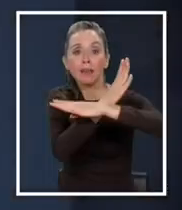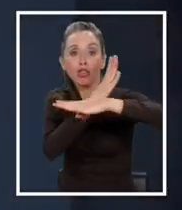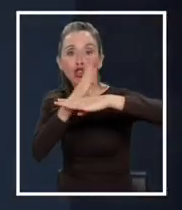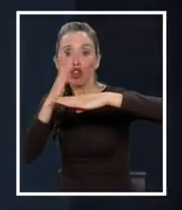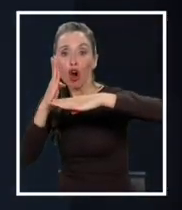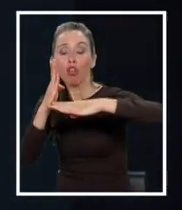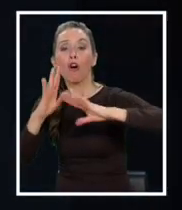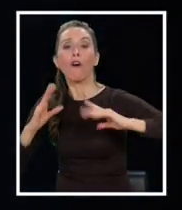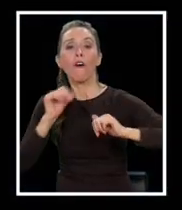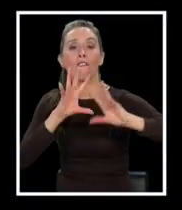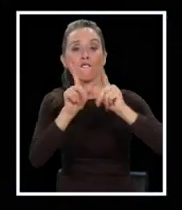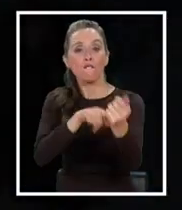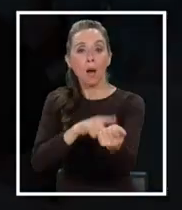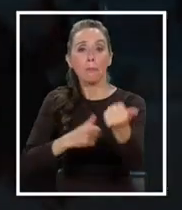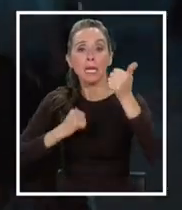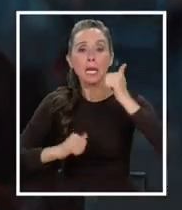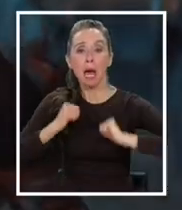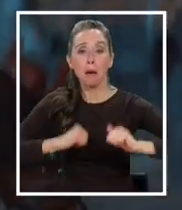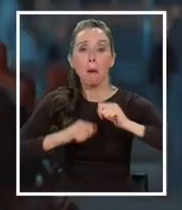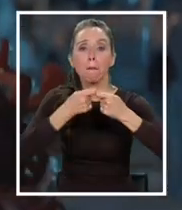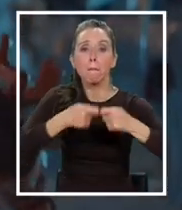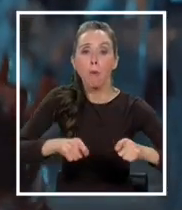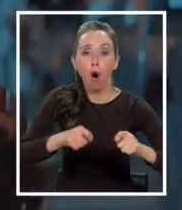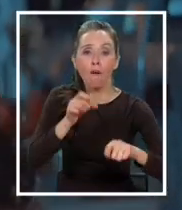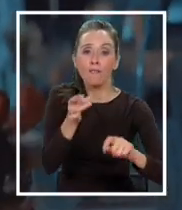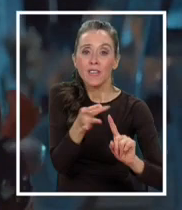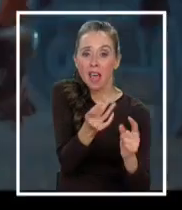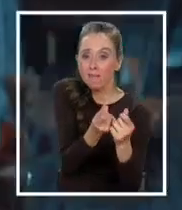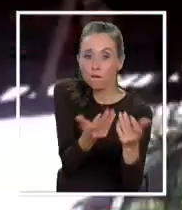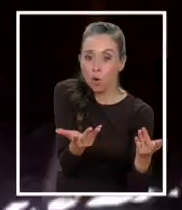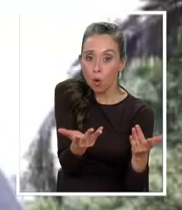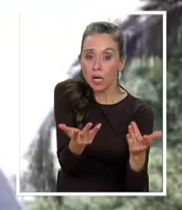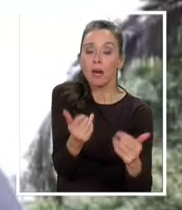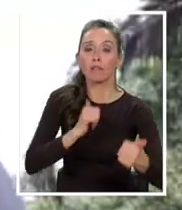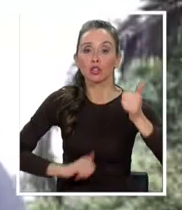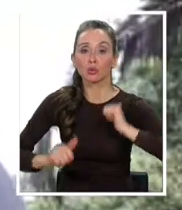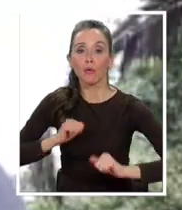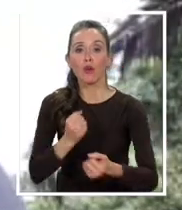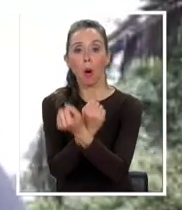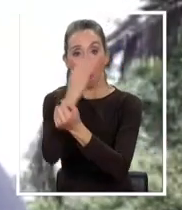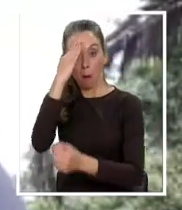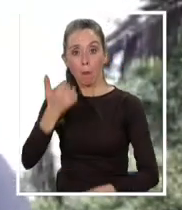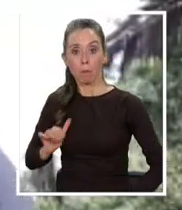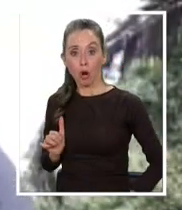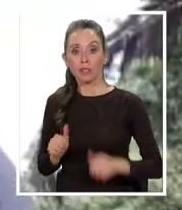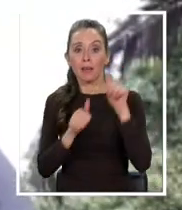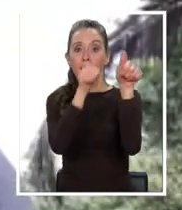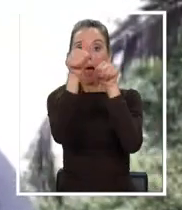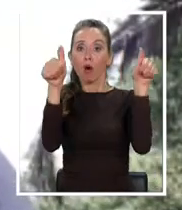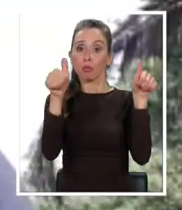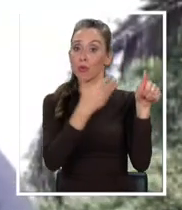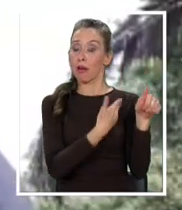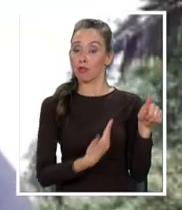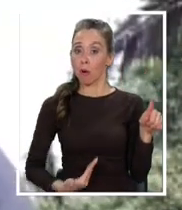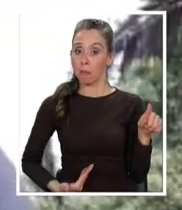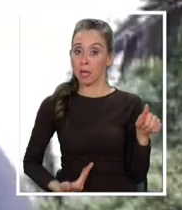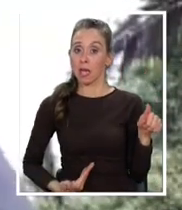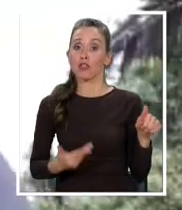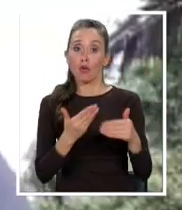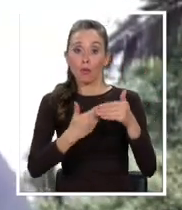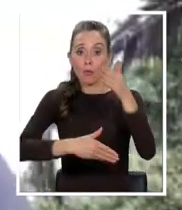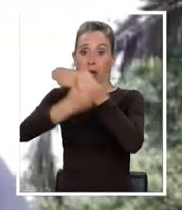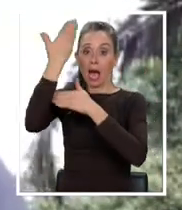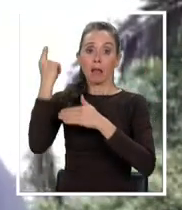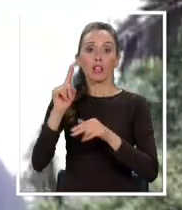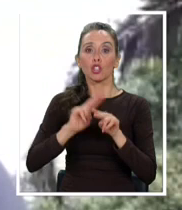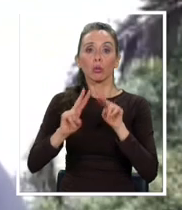sufrieron familias pobres y vulnerables. Básicamente, las policías y las autoridades no llevaron a